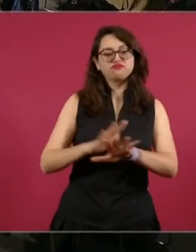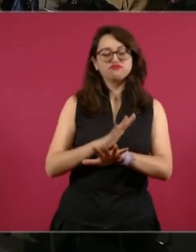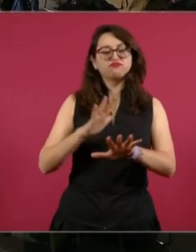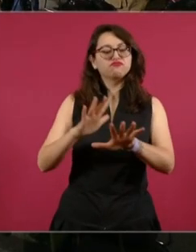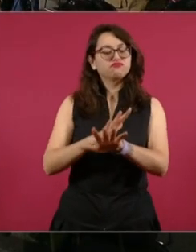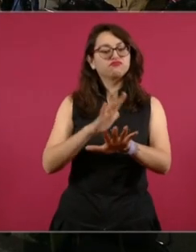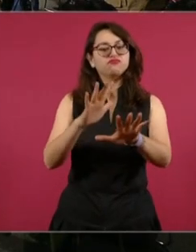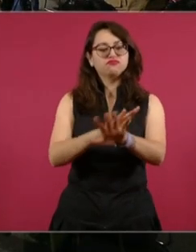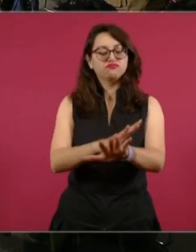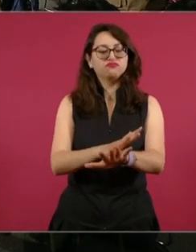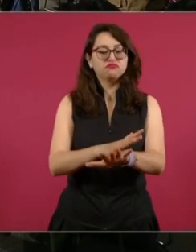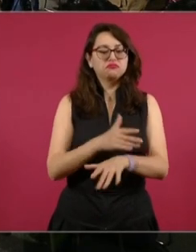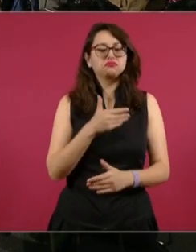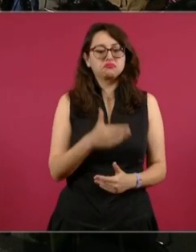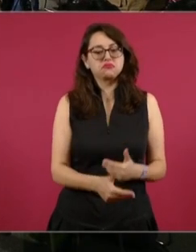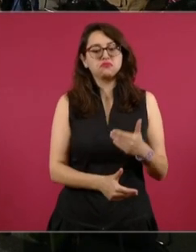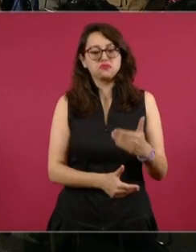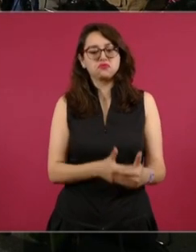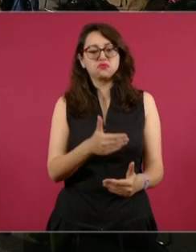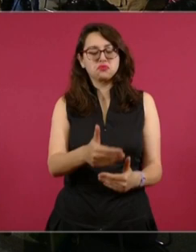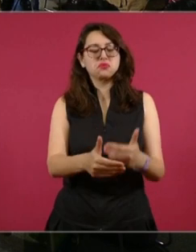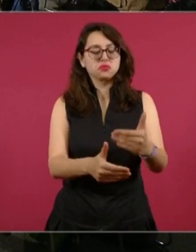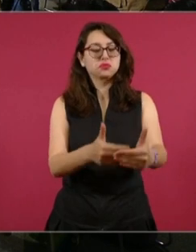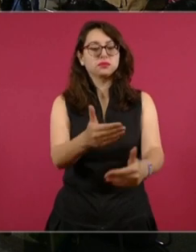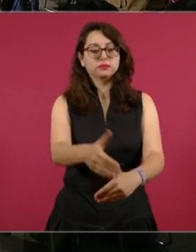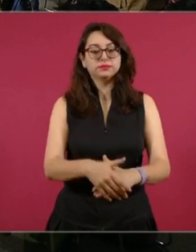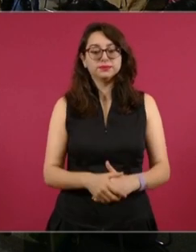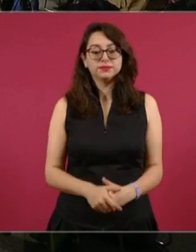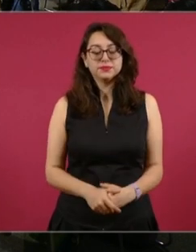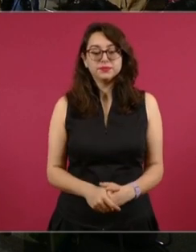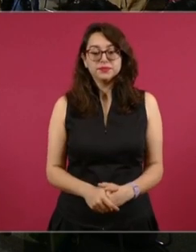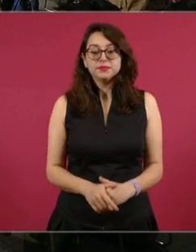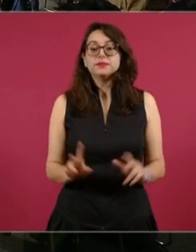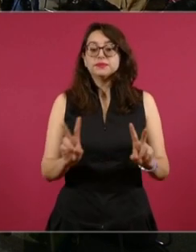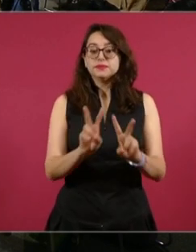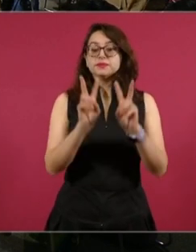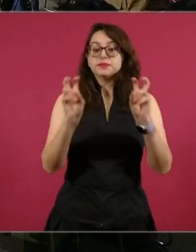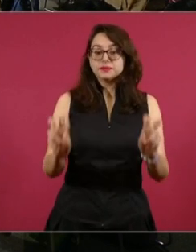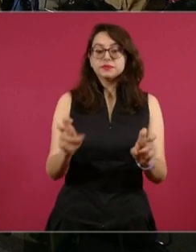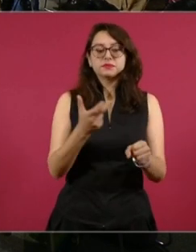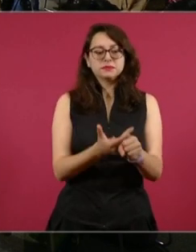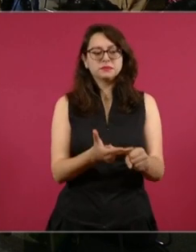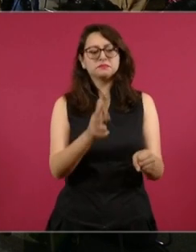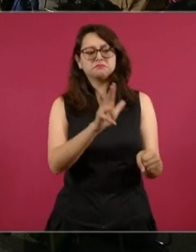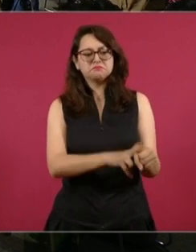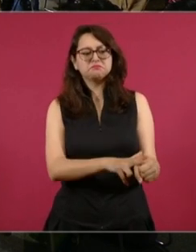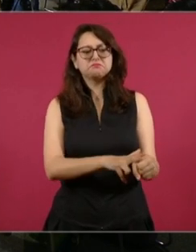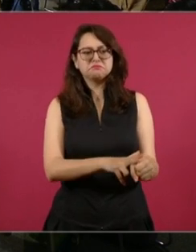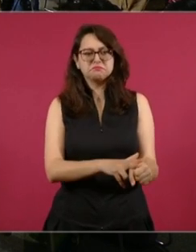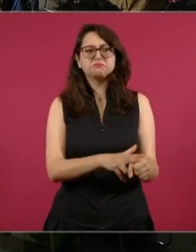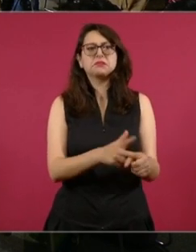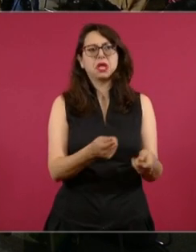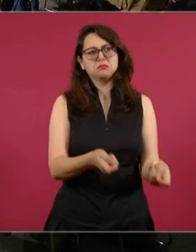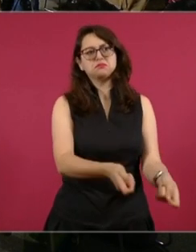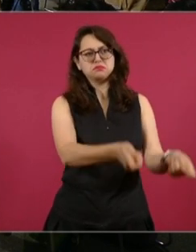y se está avanzando. En el caso de los hospitales va a quedar bien.